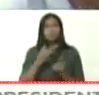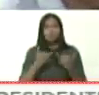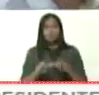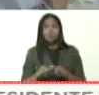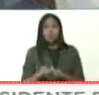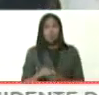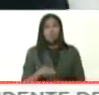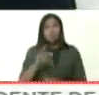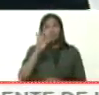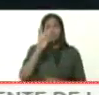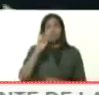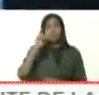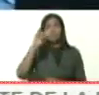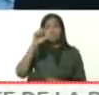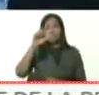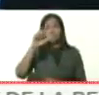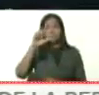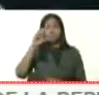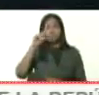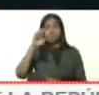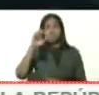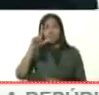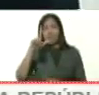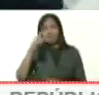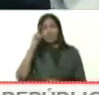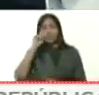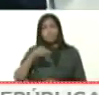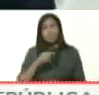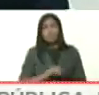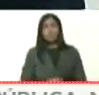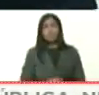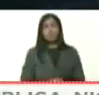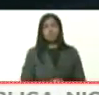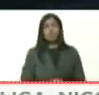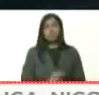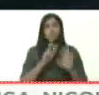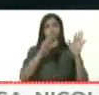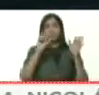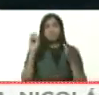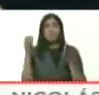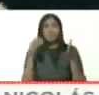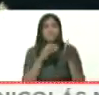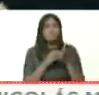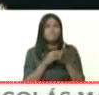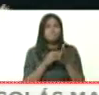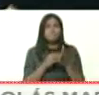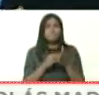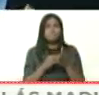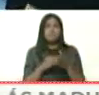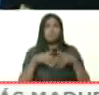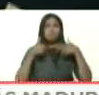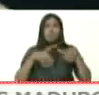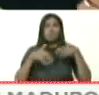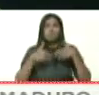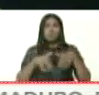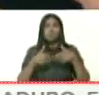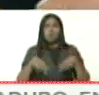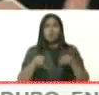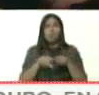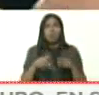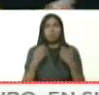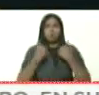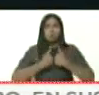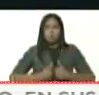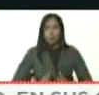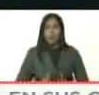también, comandante. Así es. Esos son hijos de Fidel como estos yo. Estos son de los 80.000 soldados que dice John Bolton que están aquí. Son los soldados de bata blanca